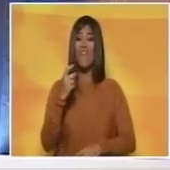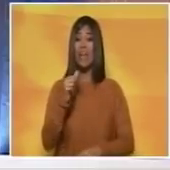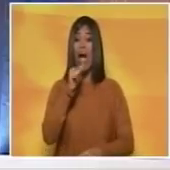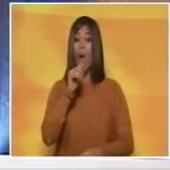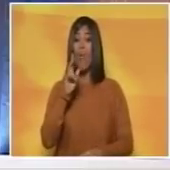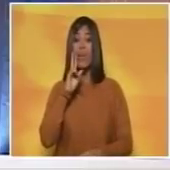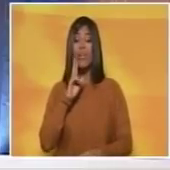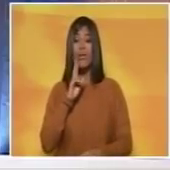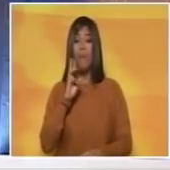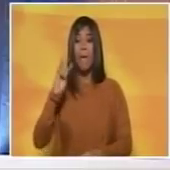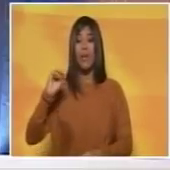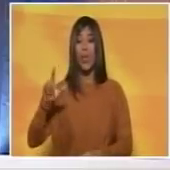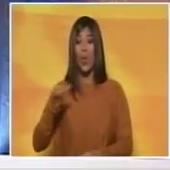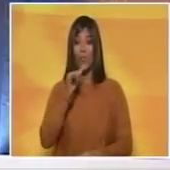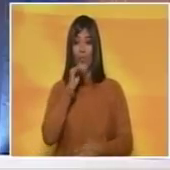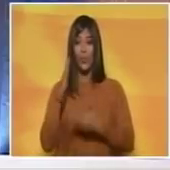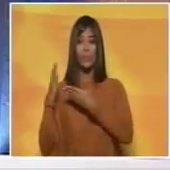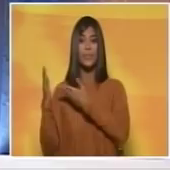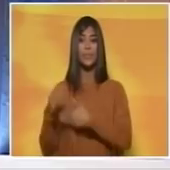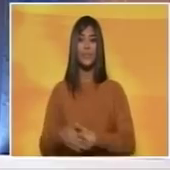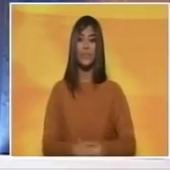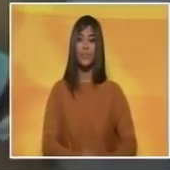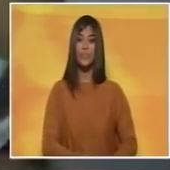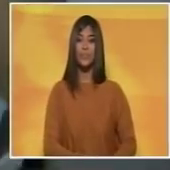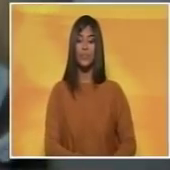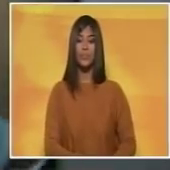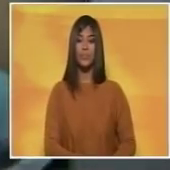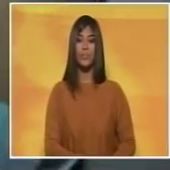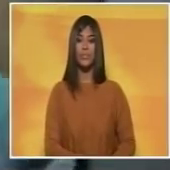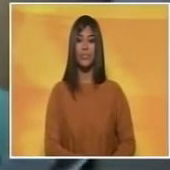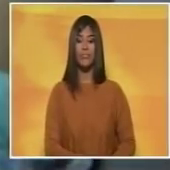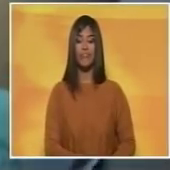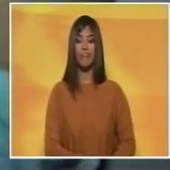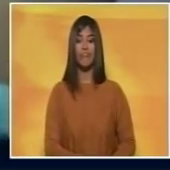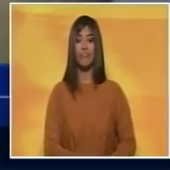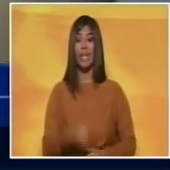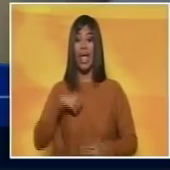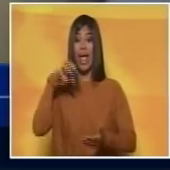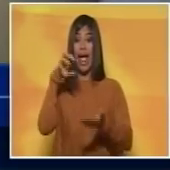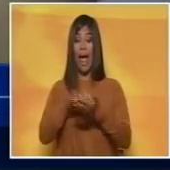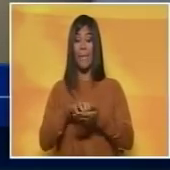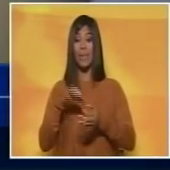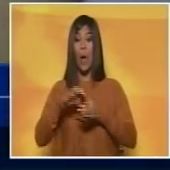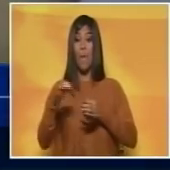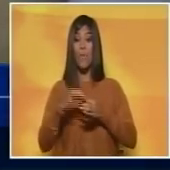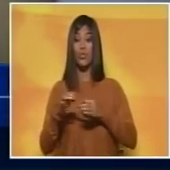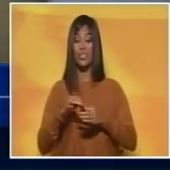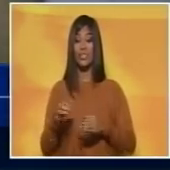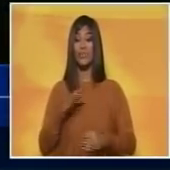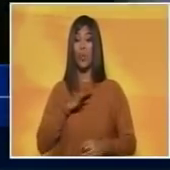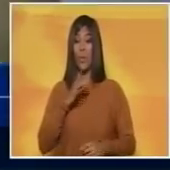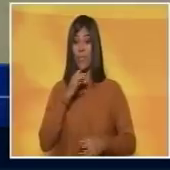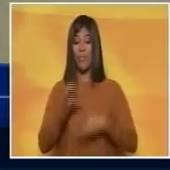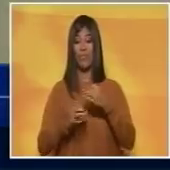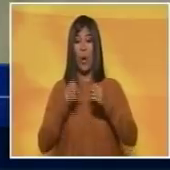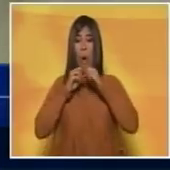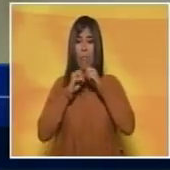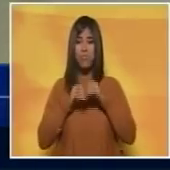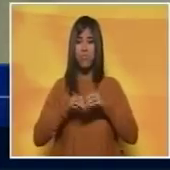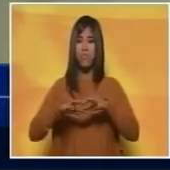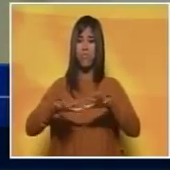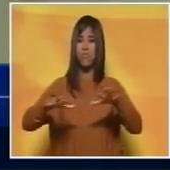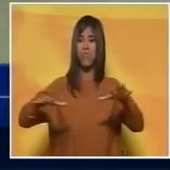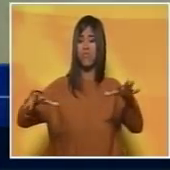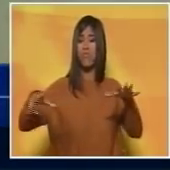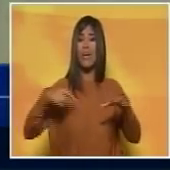agua potable. Marine Glot nos tiene los detalles. En Humuquena, capital del municipio San Judas Tadeo, se ha desatado un brote